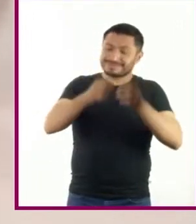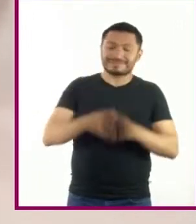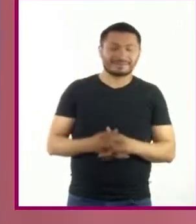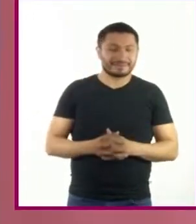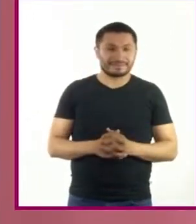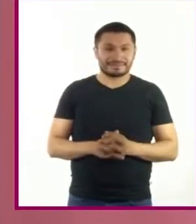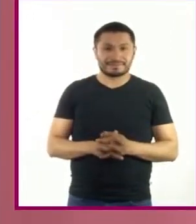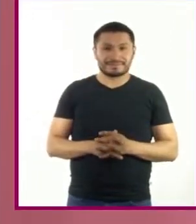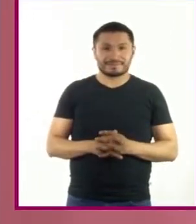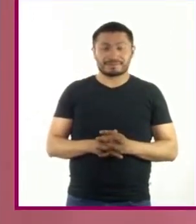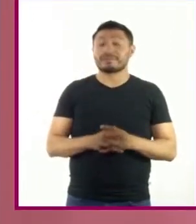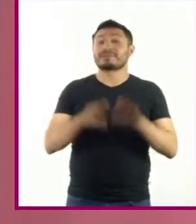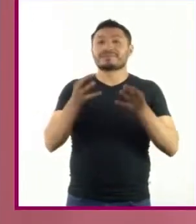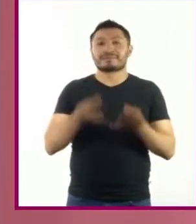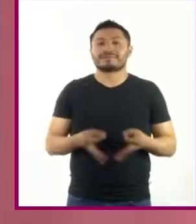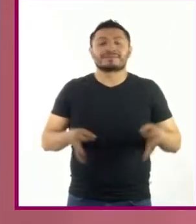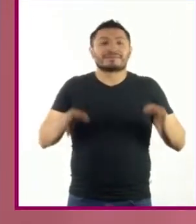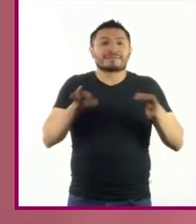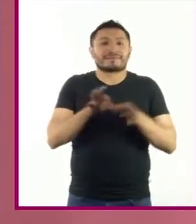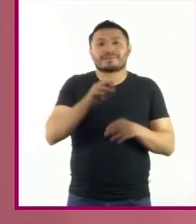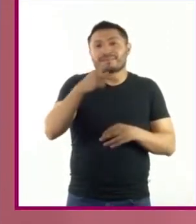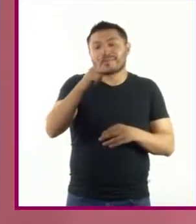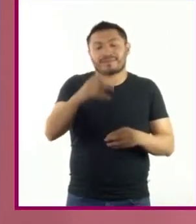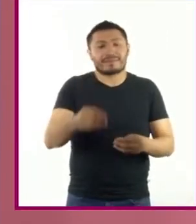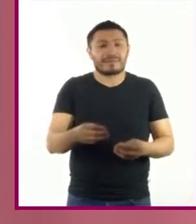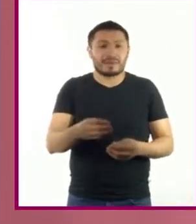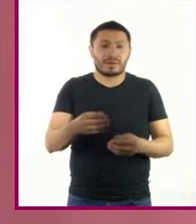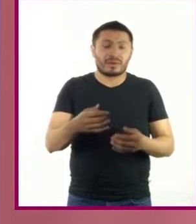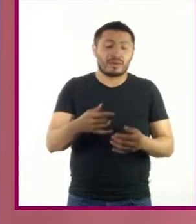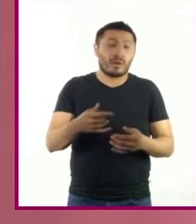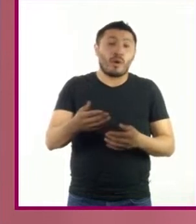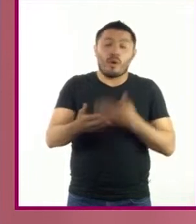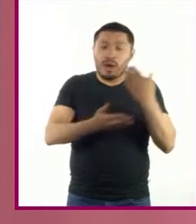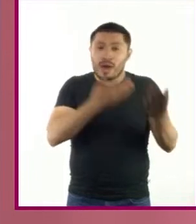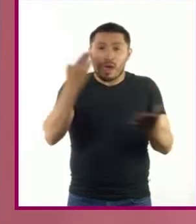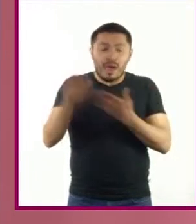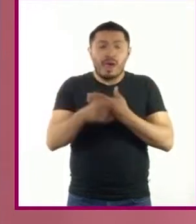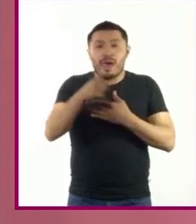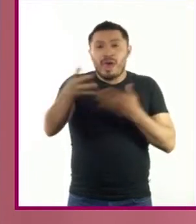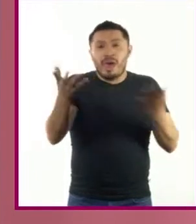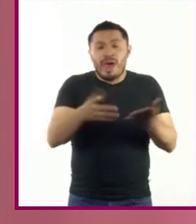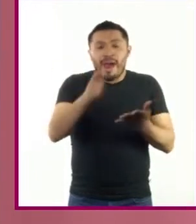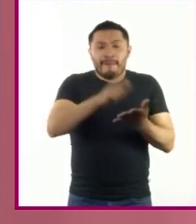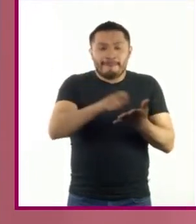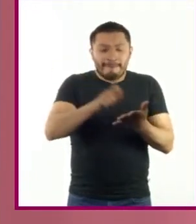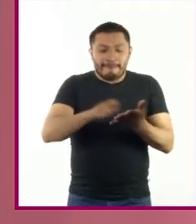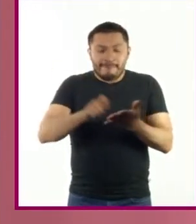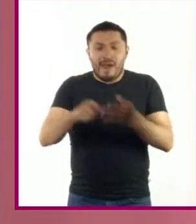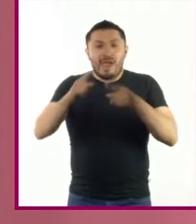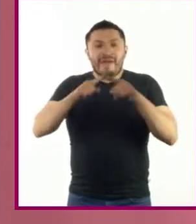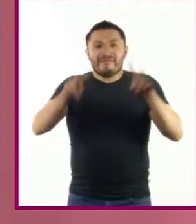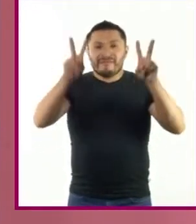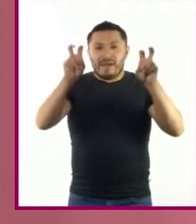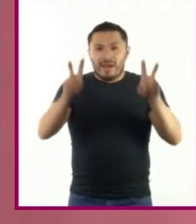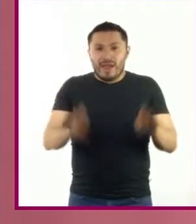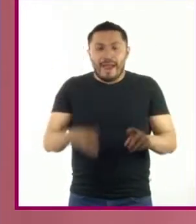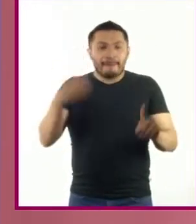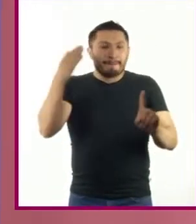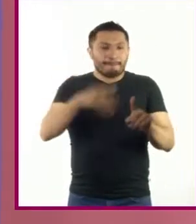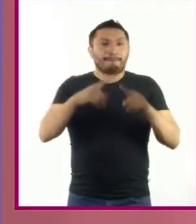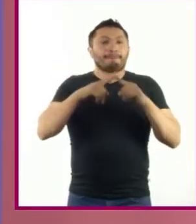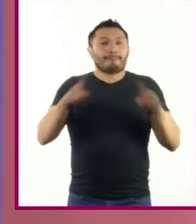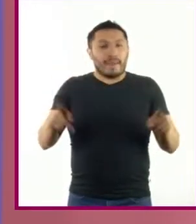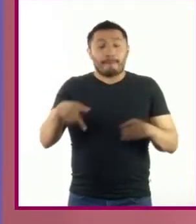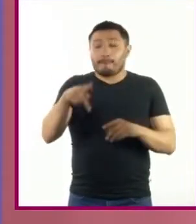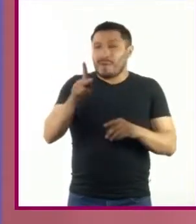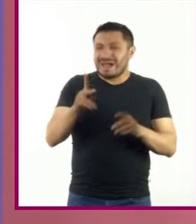Una parte muy importante de su vida escolar consiste en producir escritos de distintos géneros y con diversos propósitos,